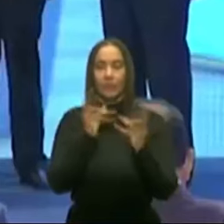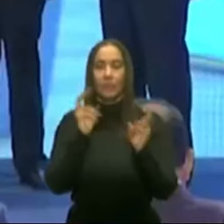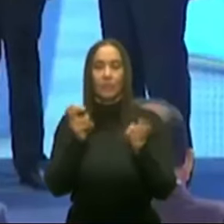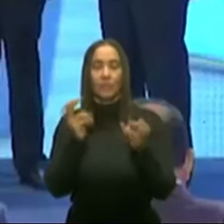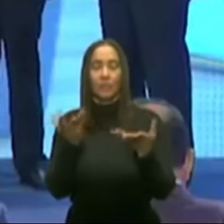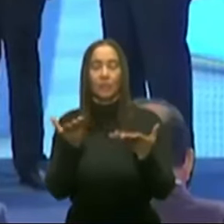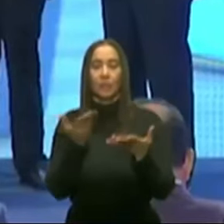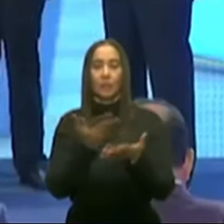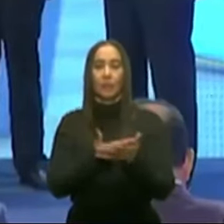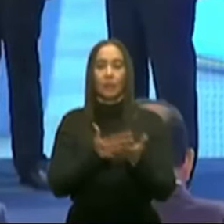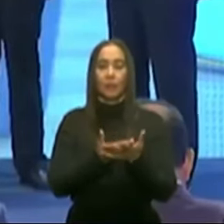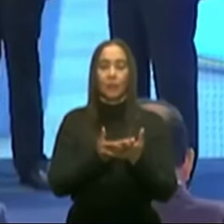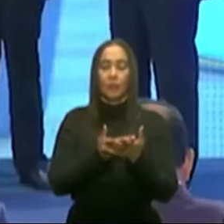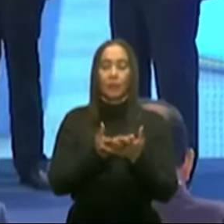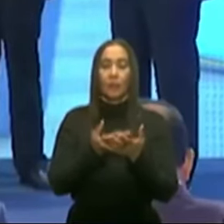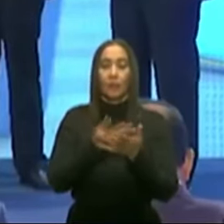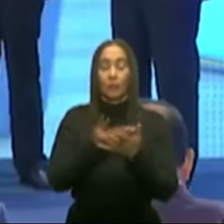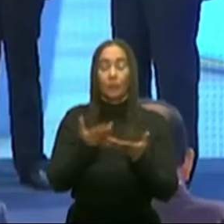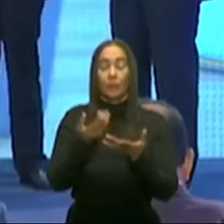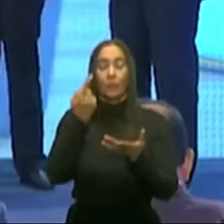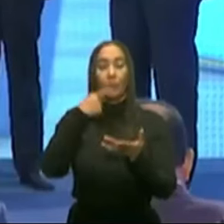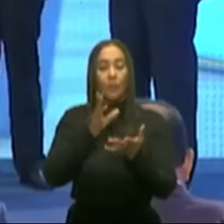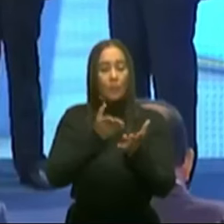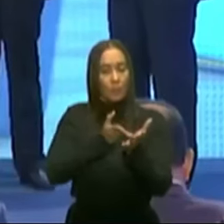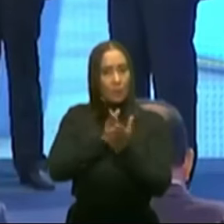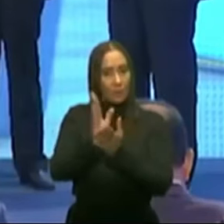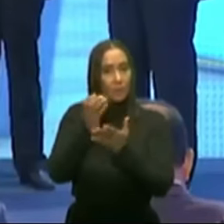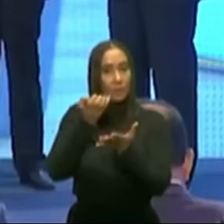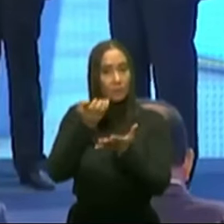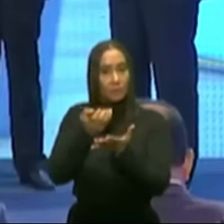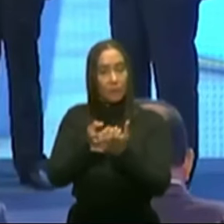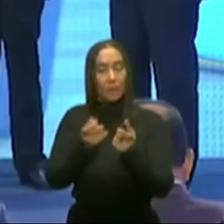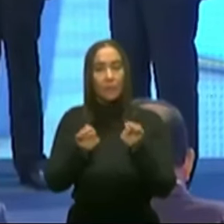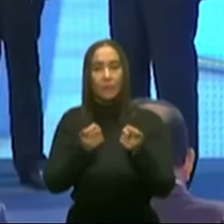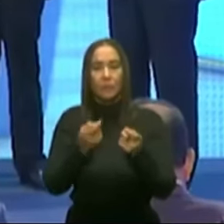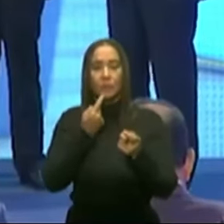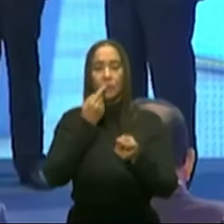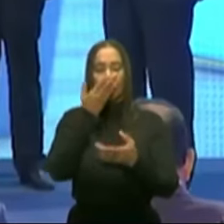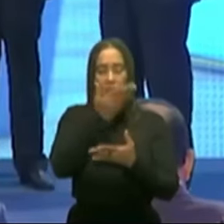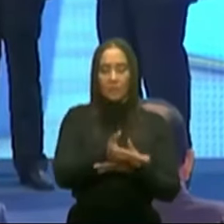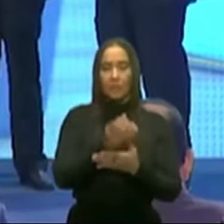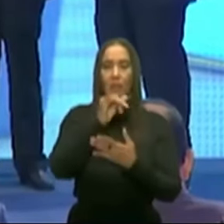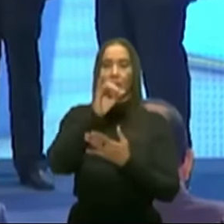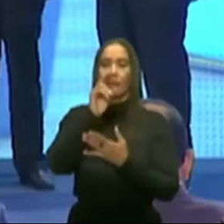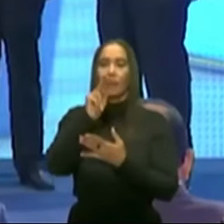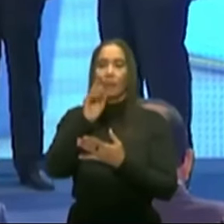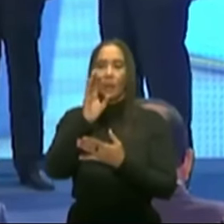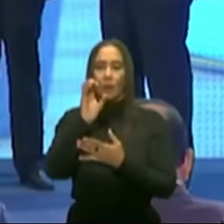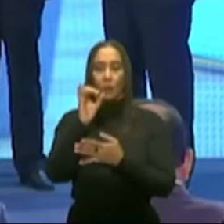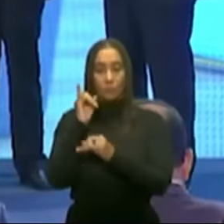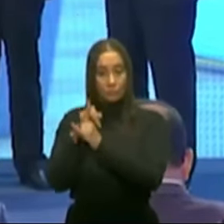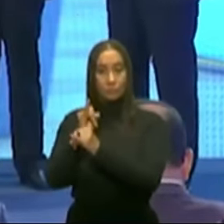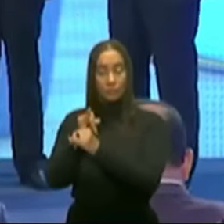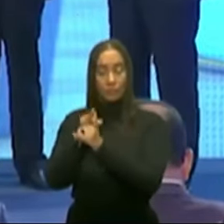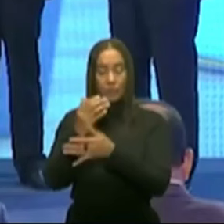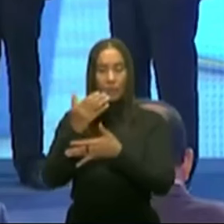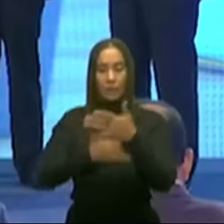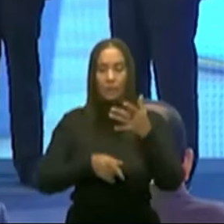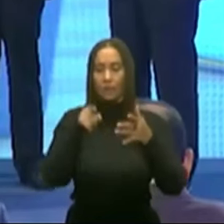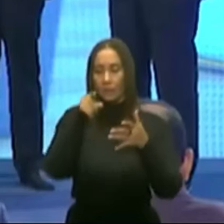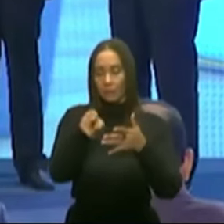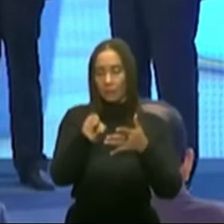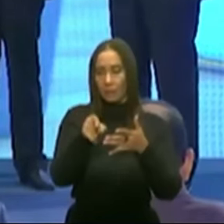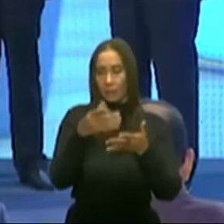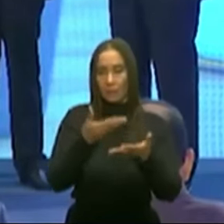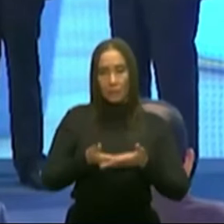comisionados. Lo vamos a tener disponibles para que ustedes puedan verlo. Es un tema de interés y algunos periodistas incluso han estado conversando y es